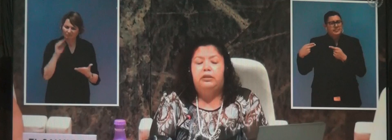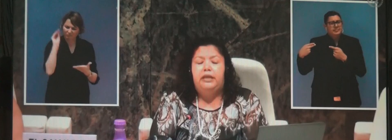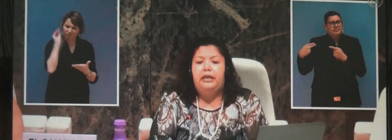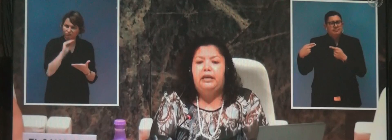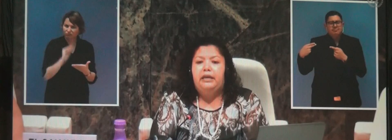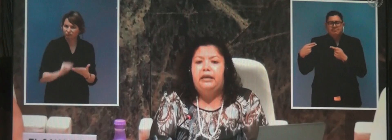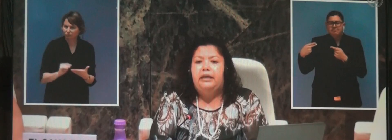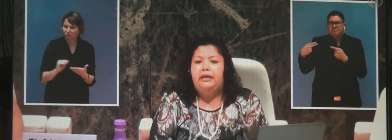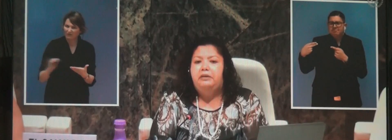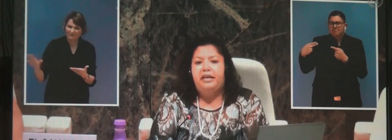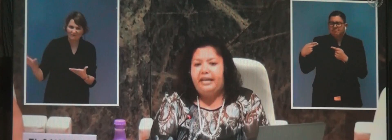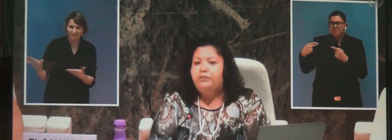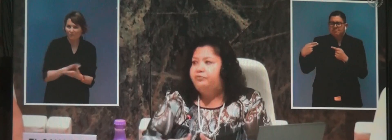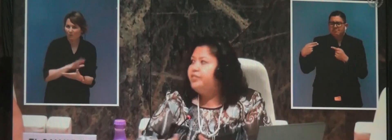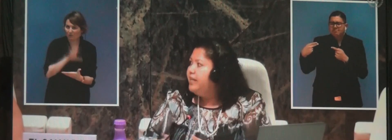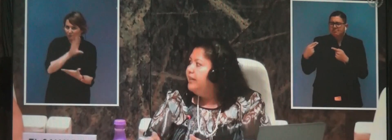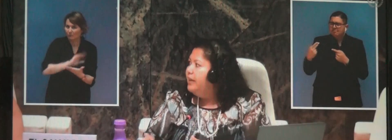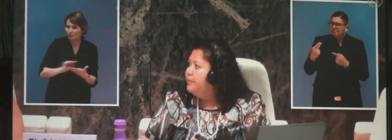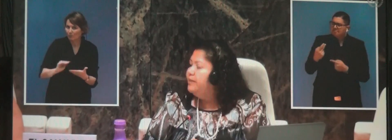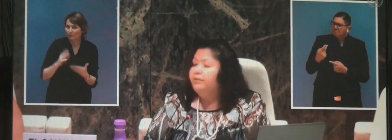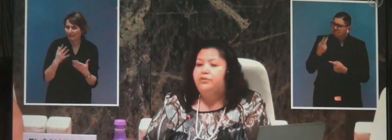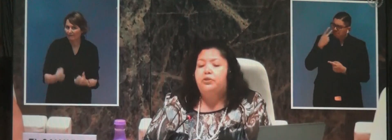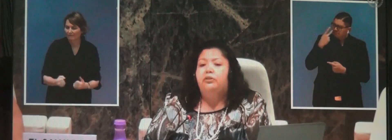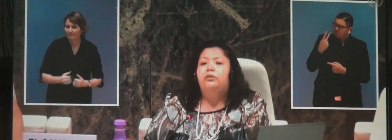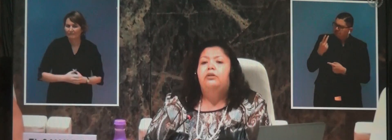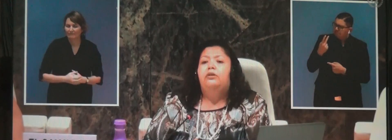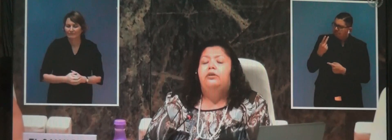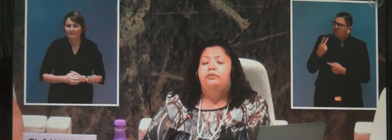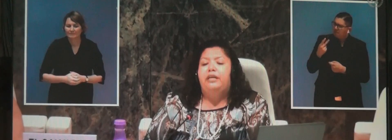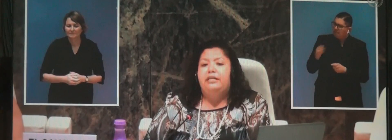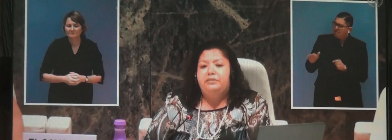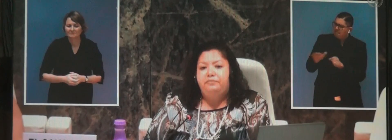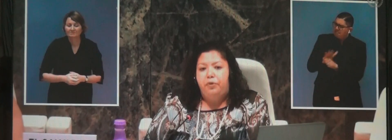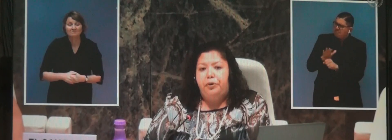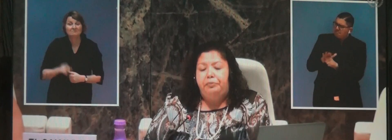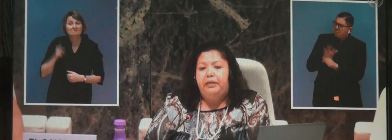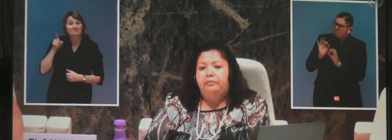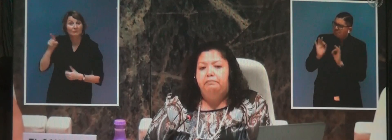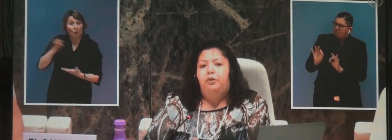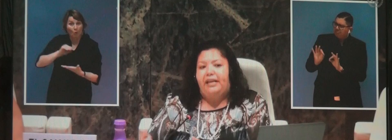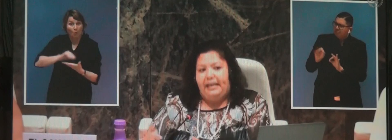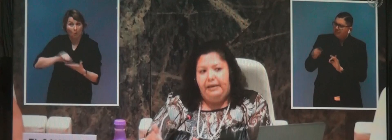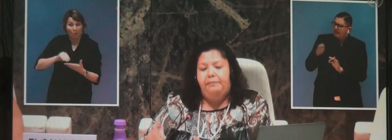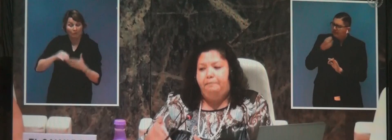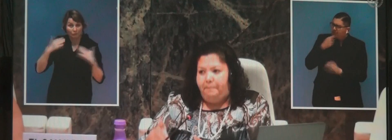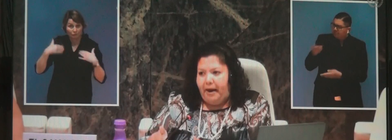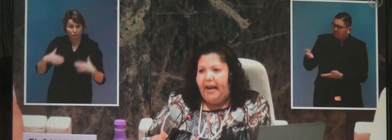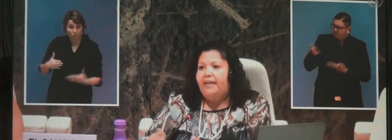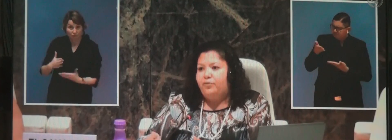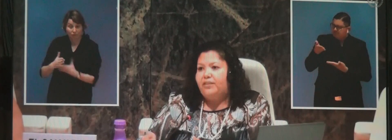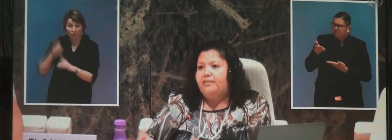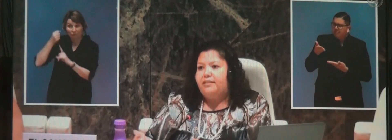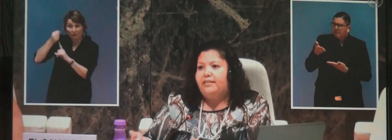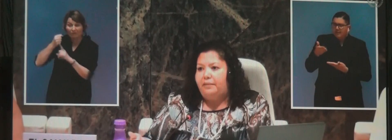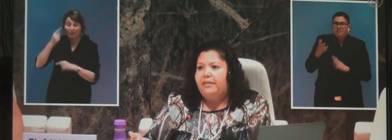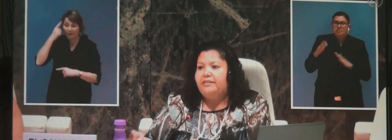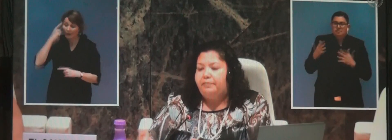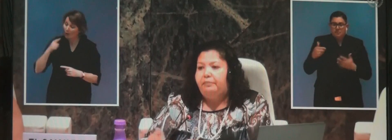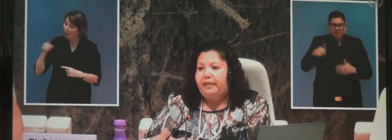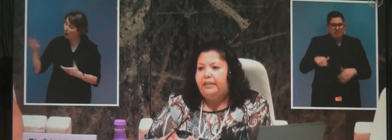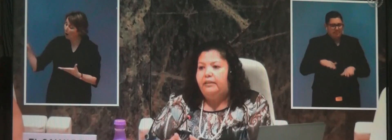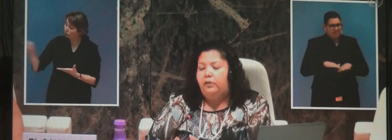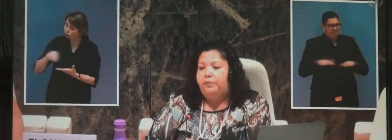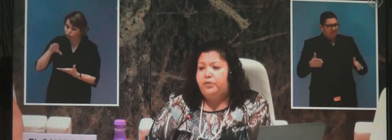consideró de que era suficiente la presentación de este informe, porque para eso existe esta